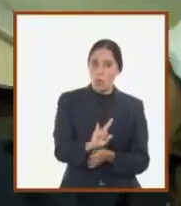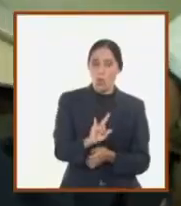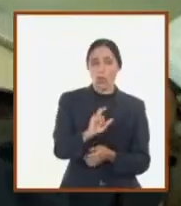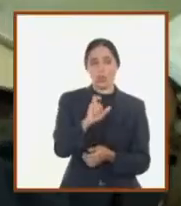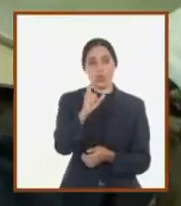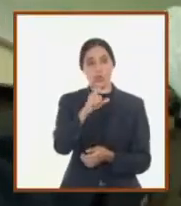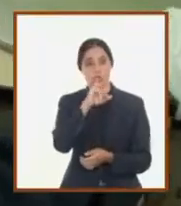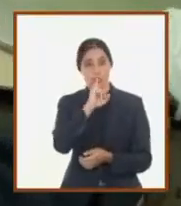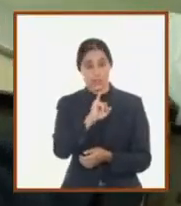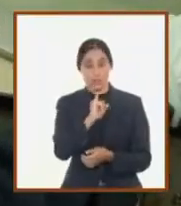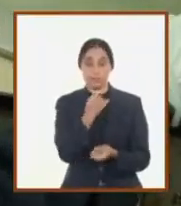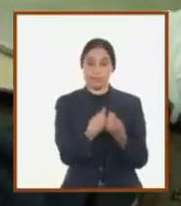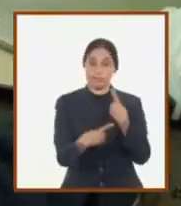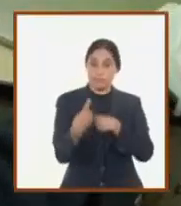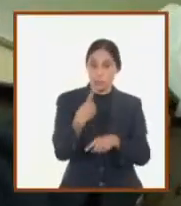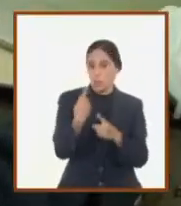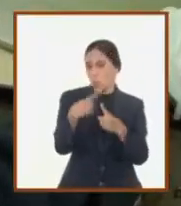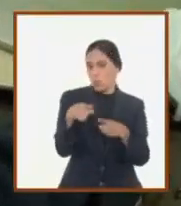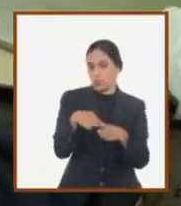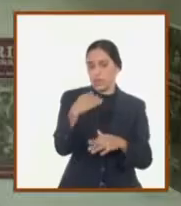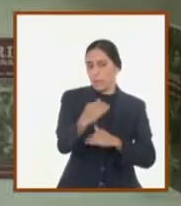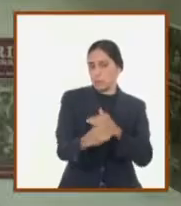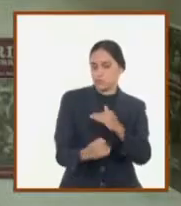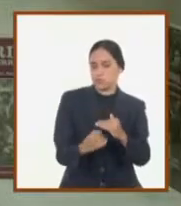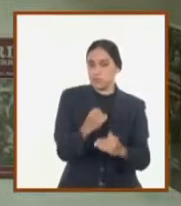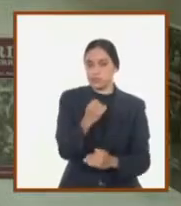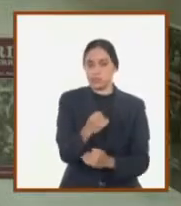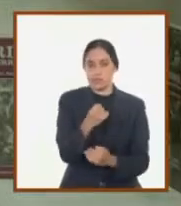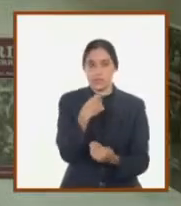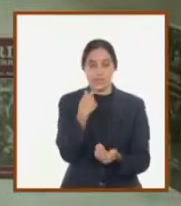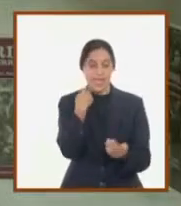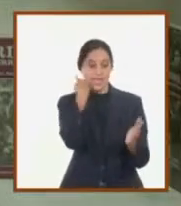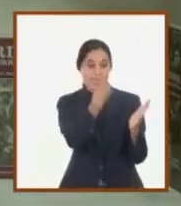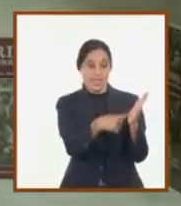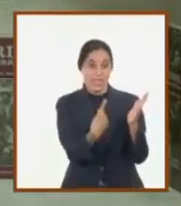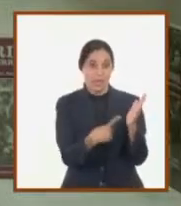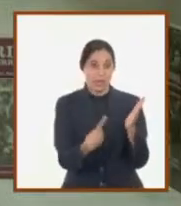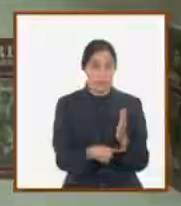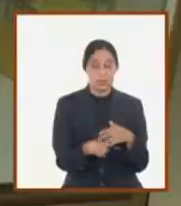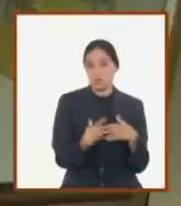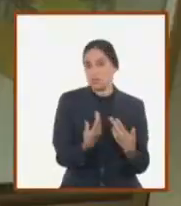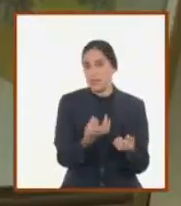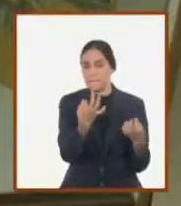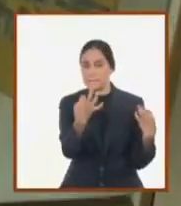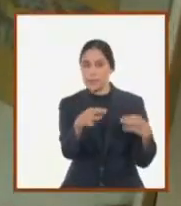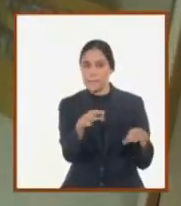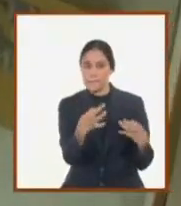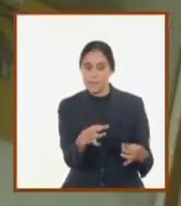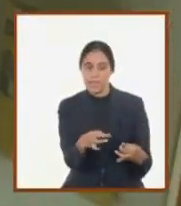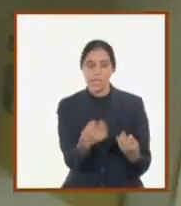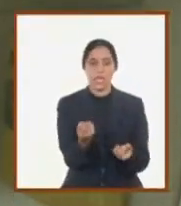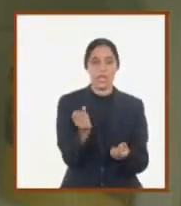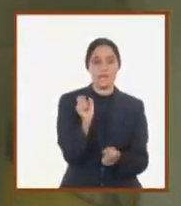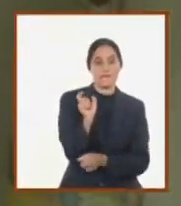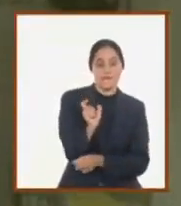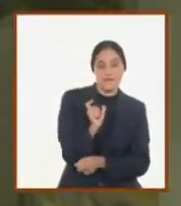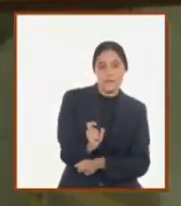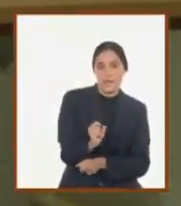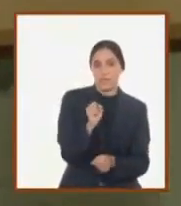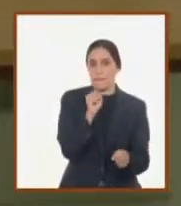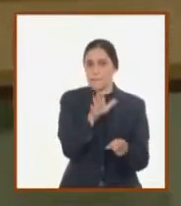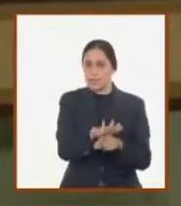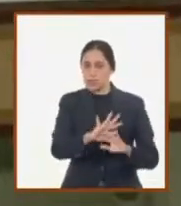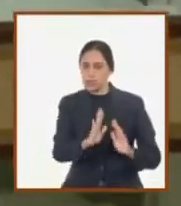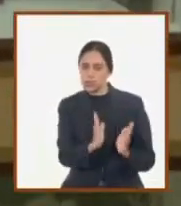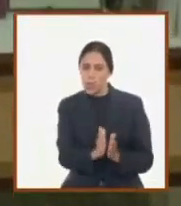faltan fondos por procesar Pero los que ya están procesados está la descripción documento a documento la fecha desde dónde fue emitido es decir